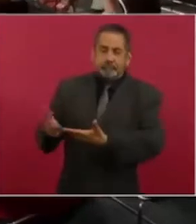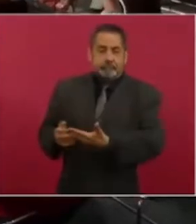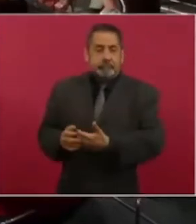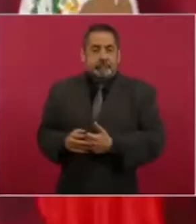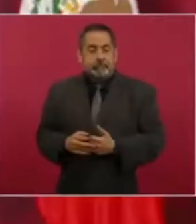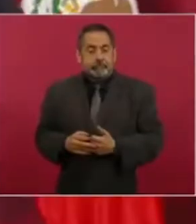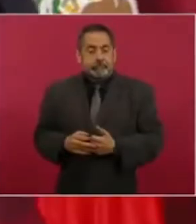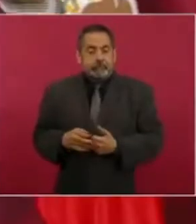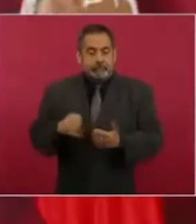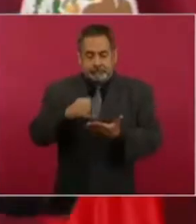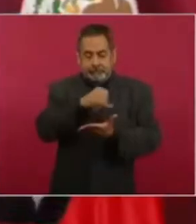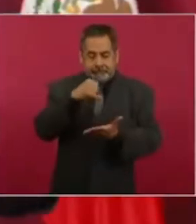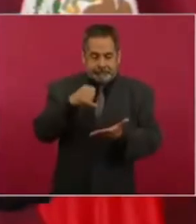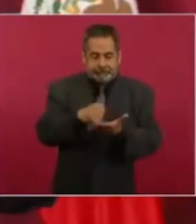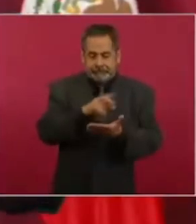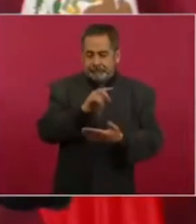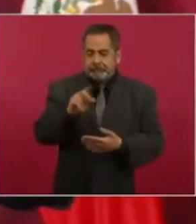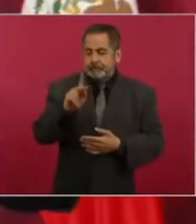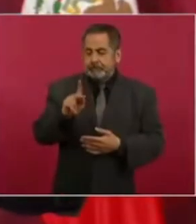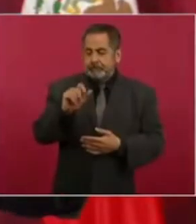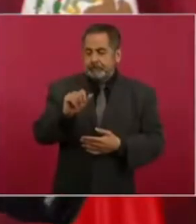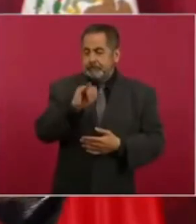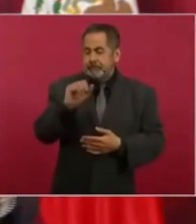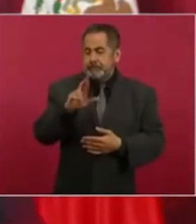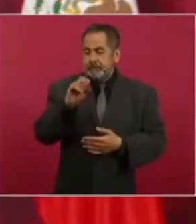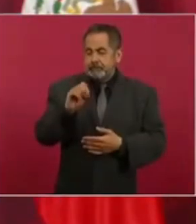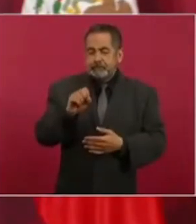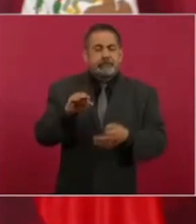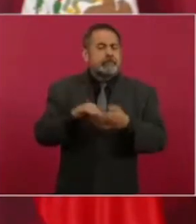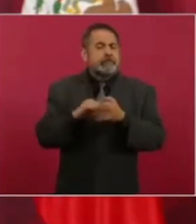la isla de Pájaros, cerca de Tulum,